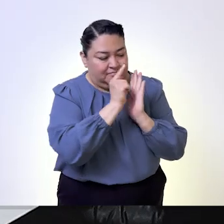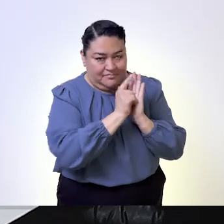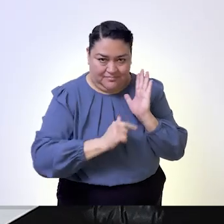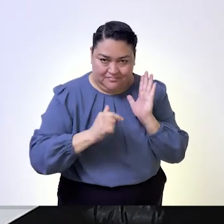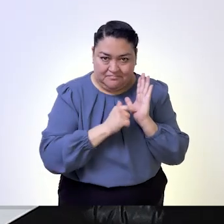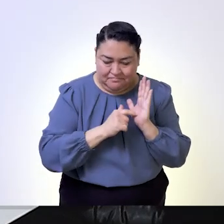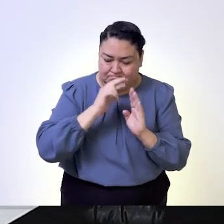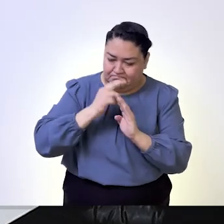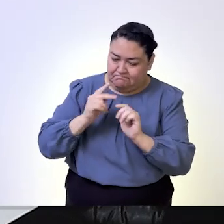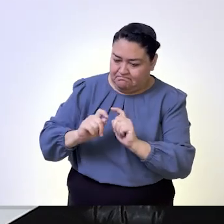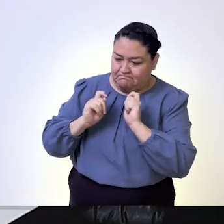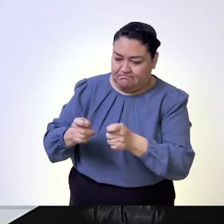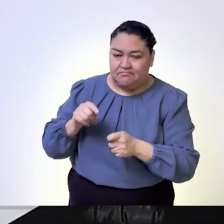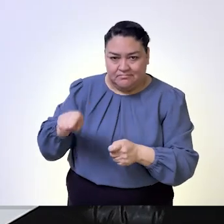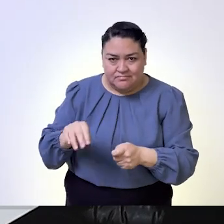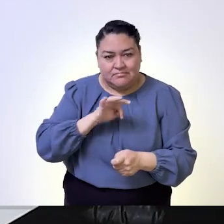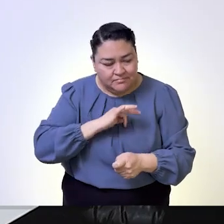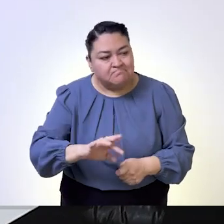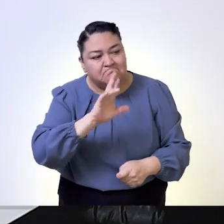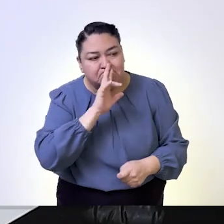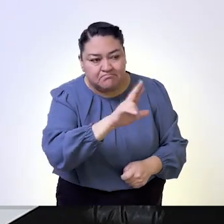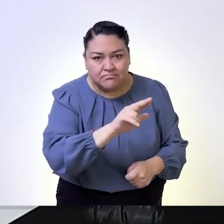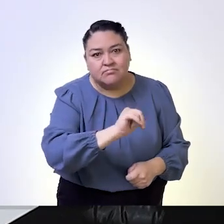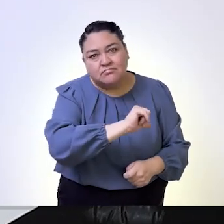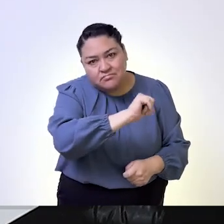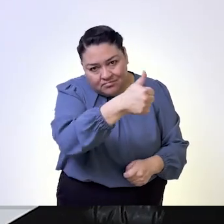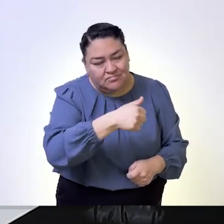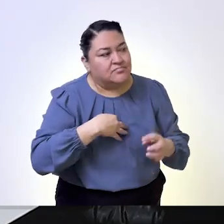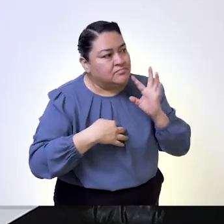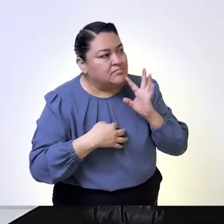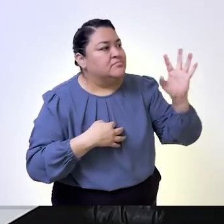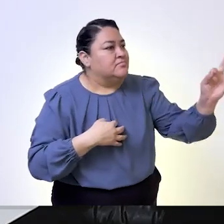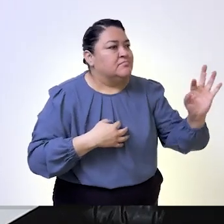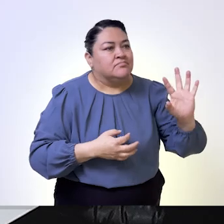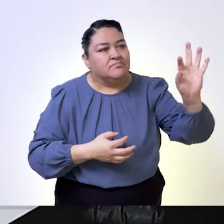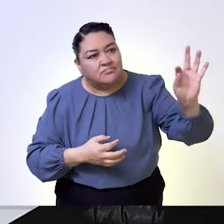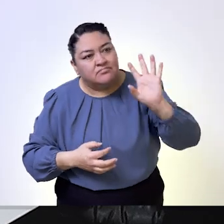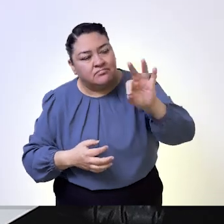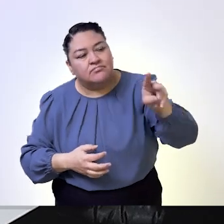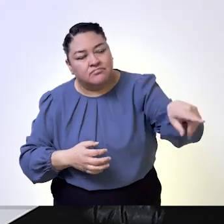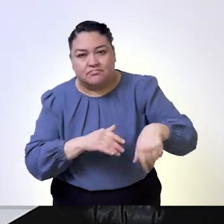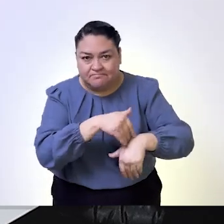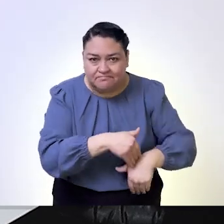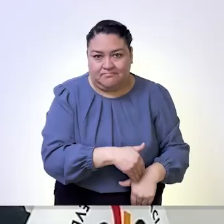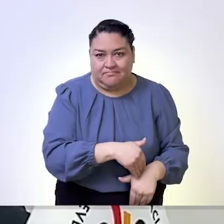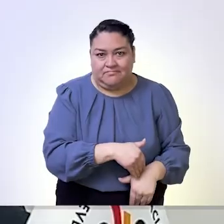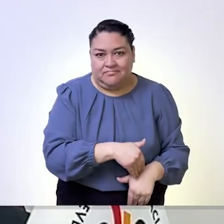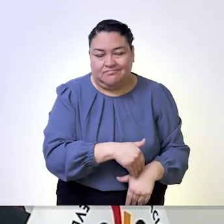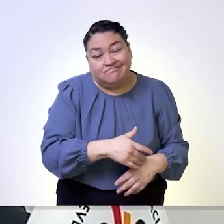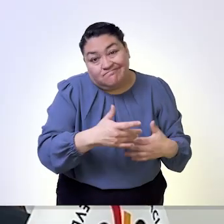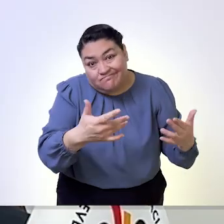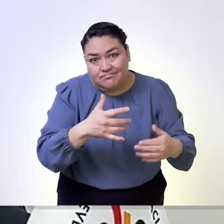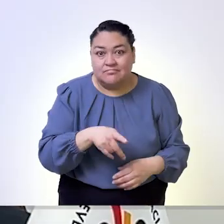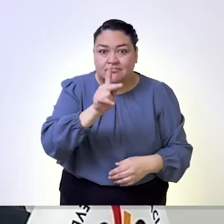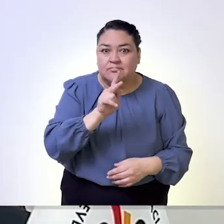ahorita nos posibilita dar como vista a otras dependencias por el incumplimiento de las resoluciones, pero lo